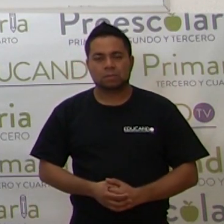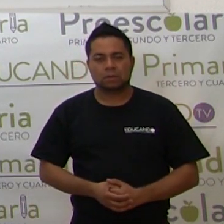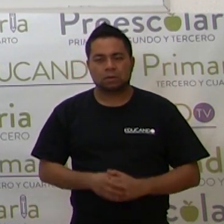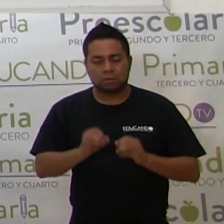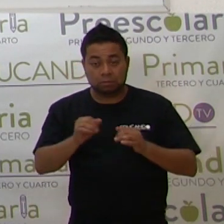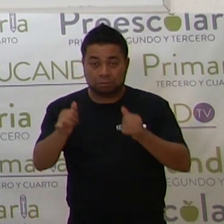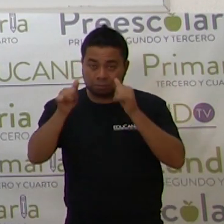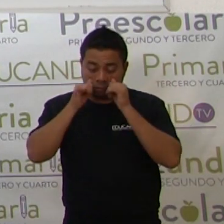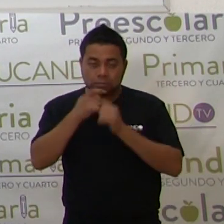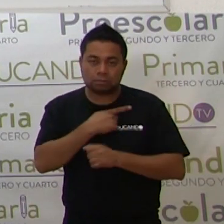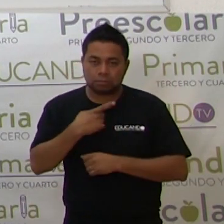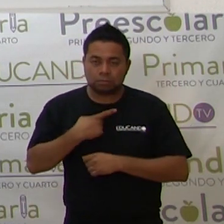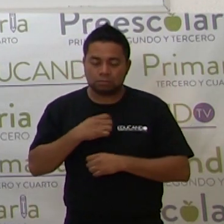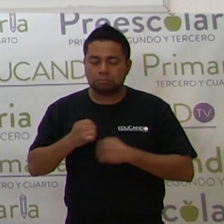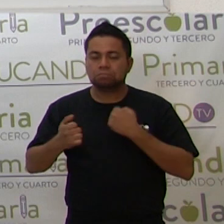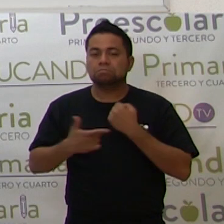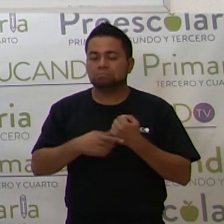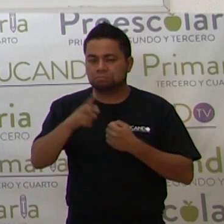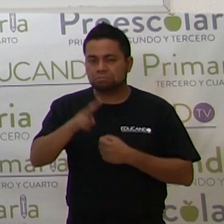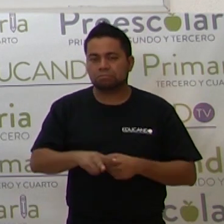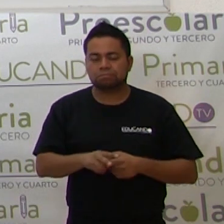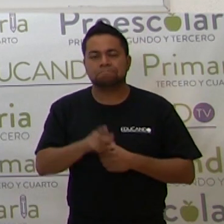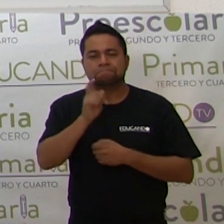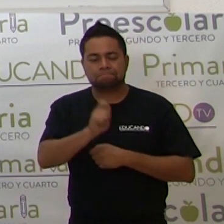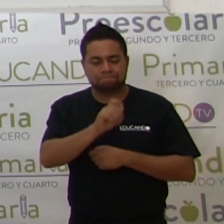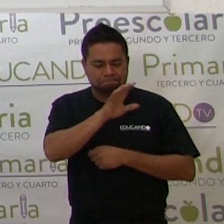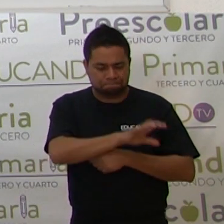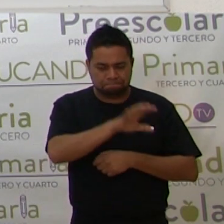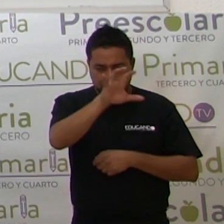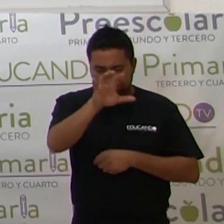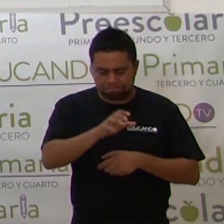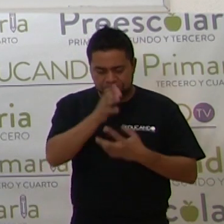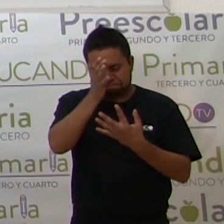poner atención en algo que es la clasificación,